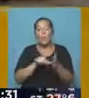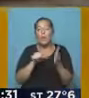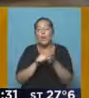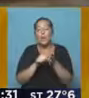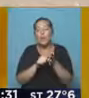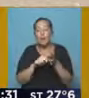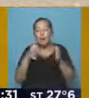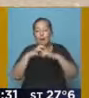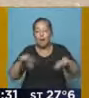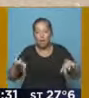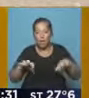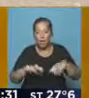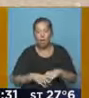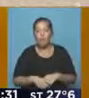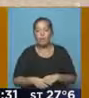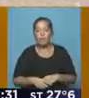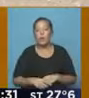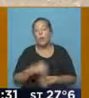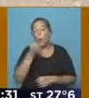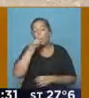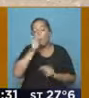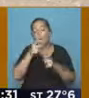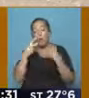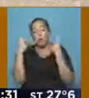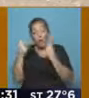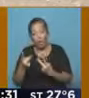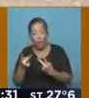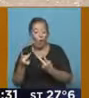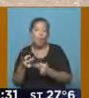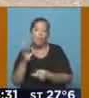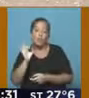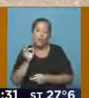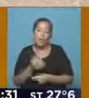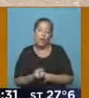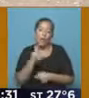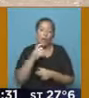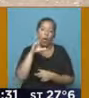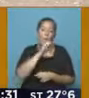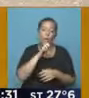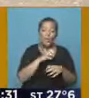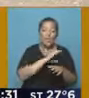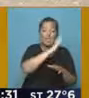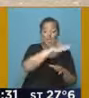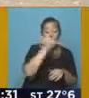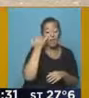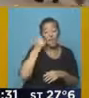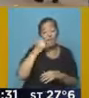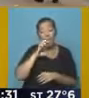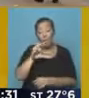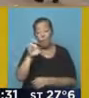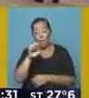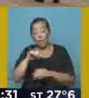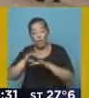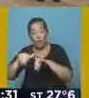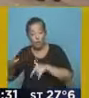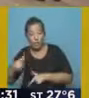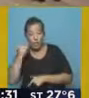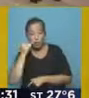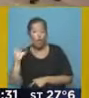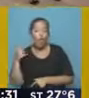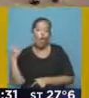viajado por el jugador sabe que hay un jugador de la sierra y un ecuador del hablar a todos los candidatos opositores a correa son todos